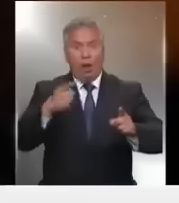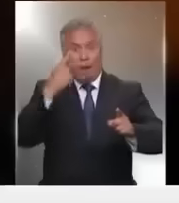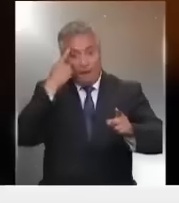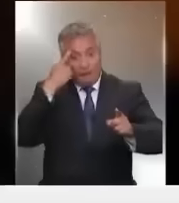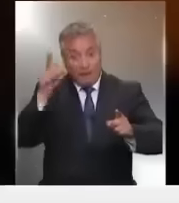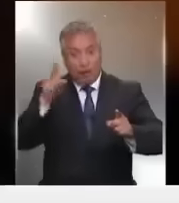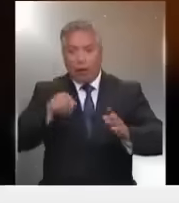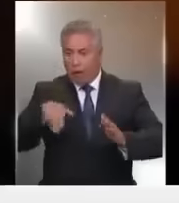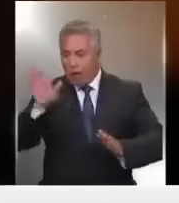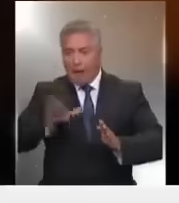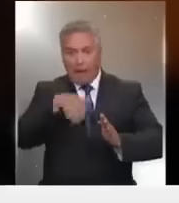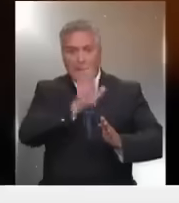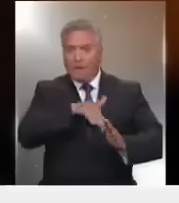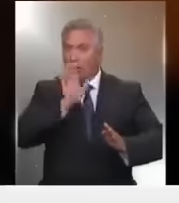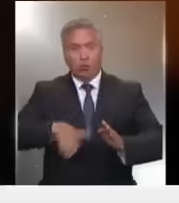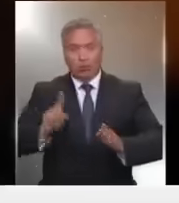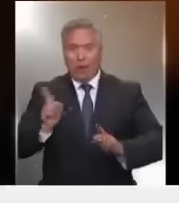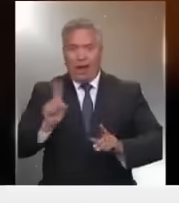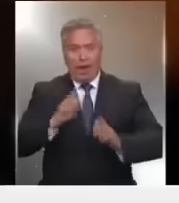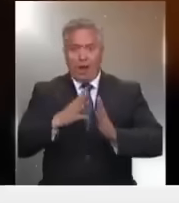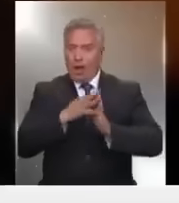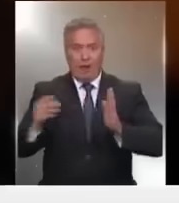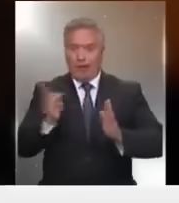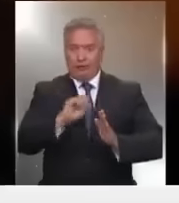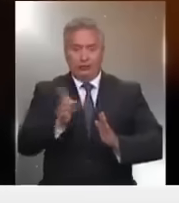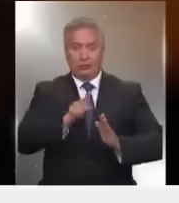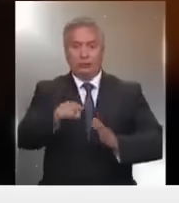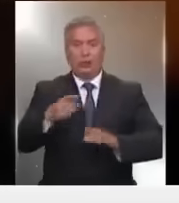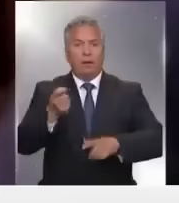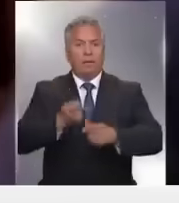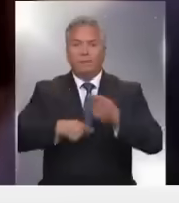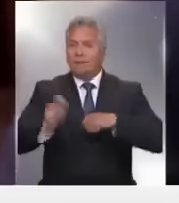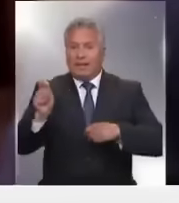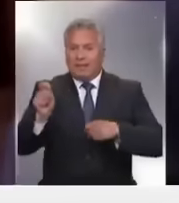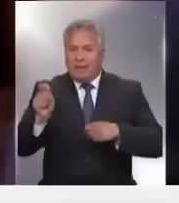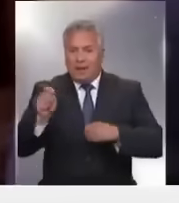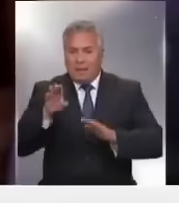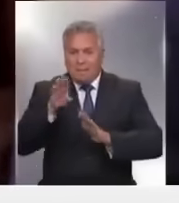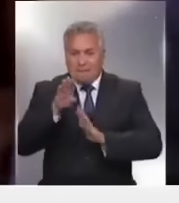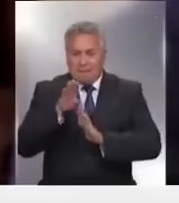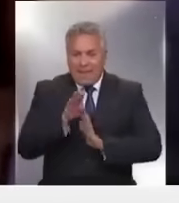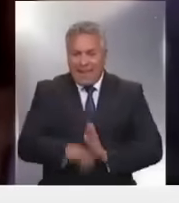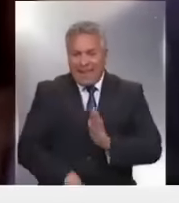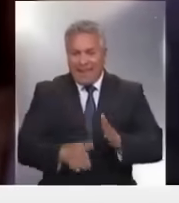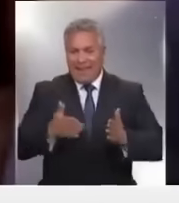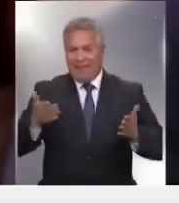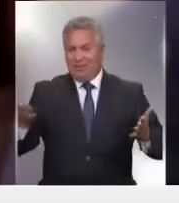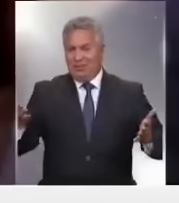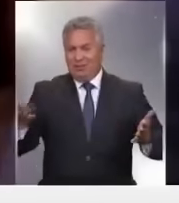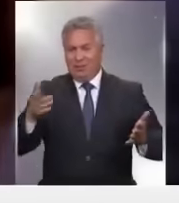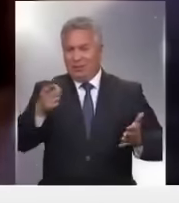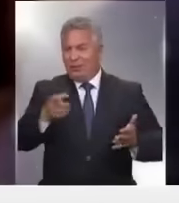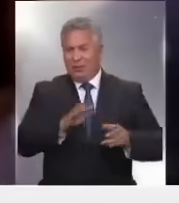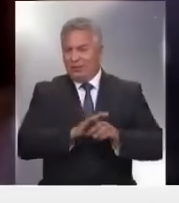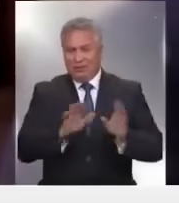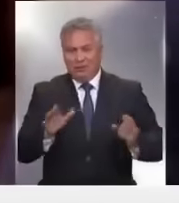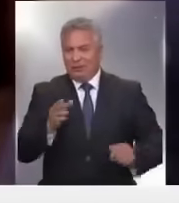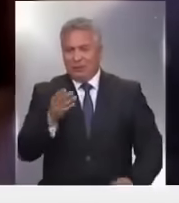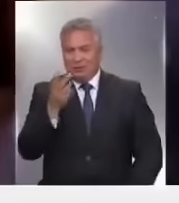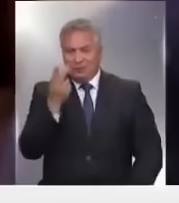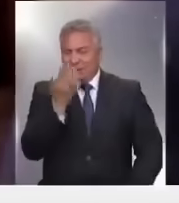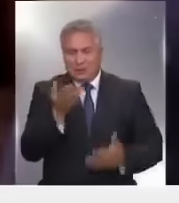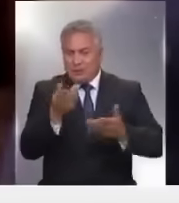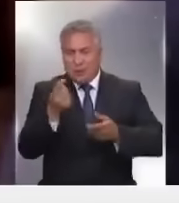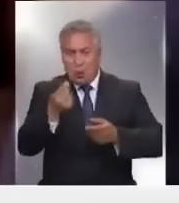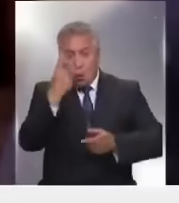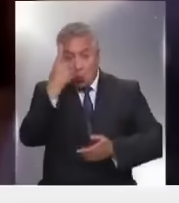pintura personalizada. La bicicleta la están vendiendo en un cuarto de lo que vale. ¿Cuánto sale la bicicleta? Aproximadamente 1.800.000. ¿Y de cuánto la